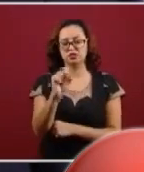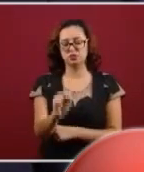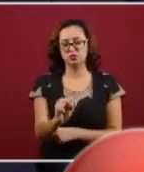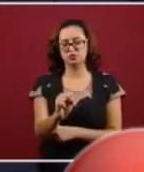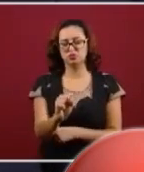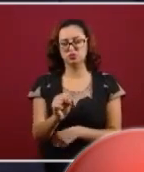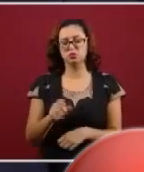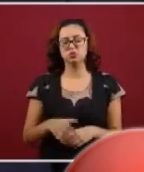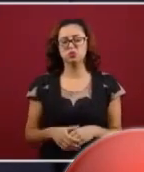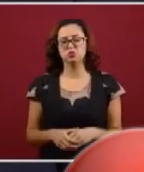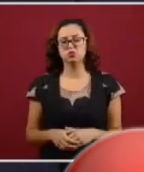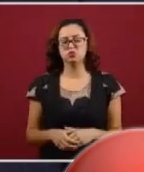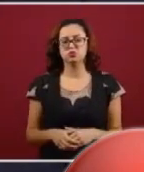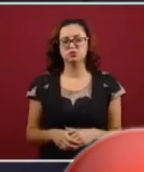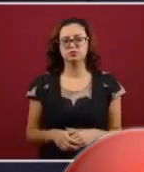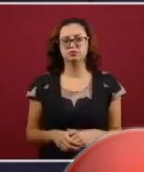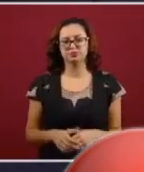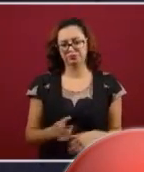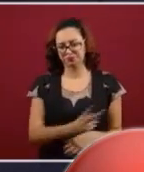para que